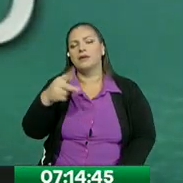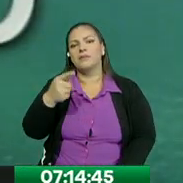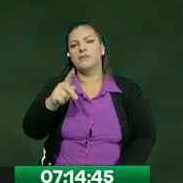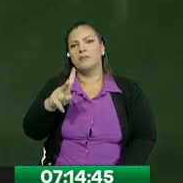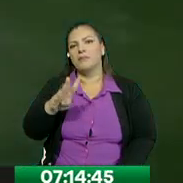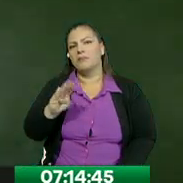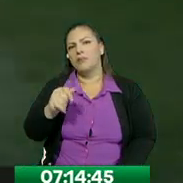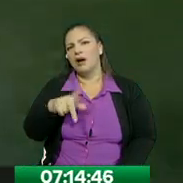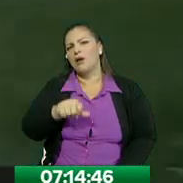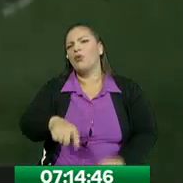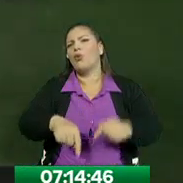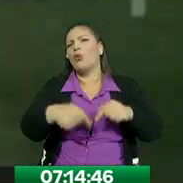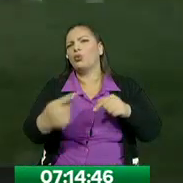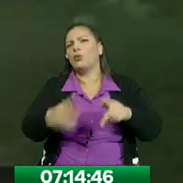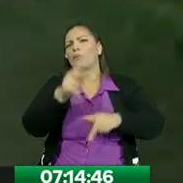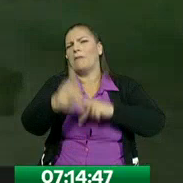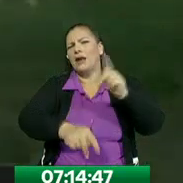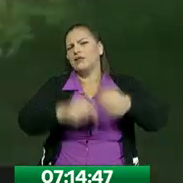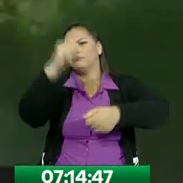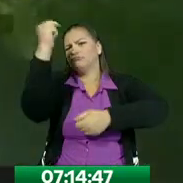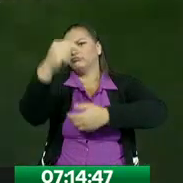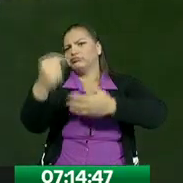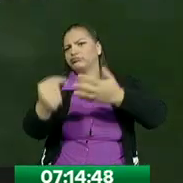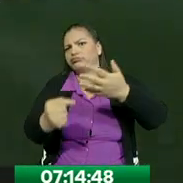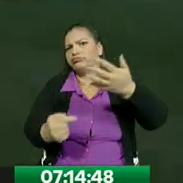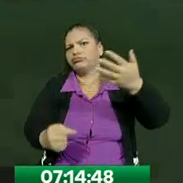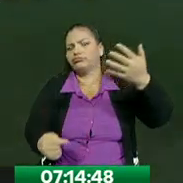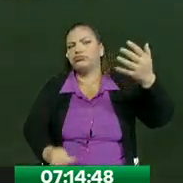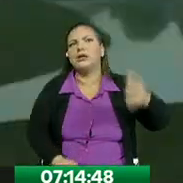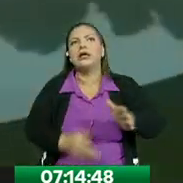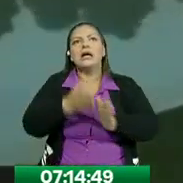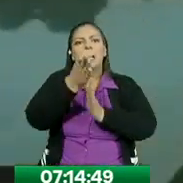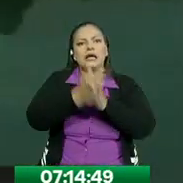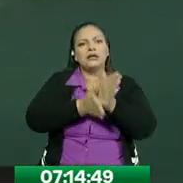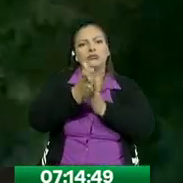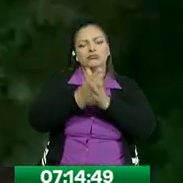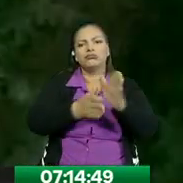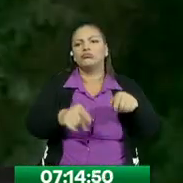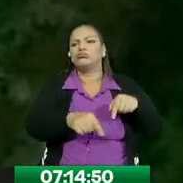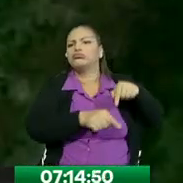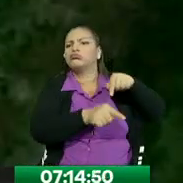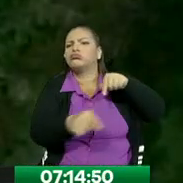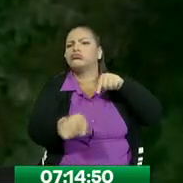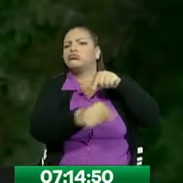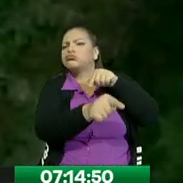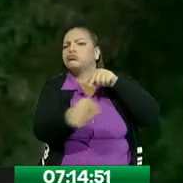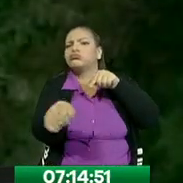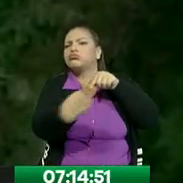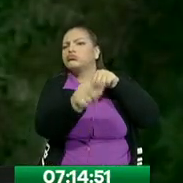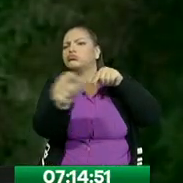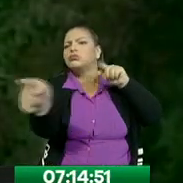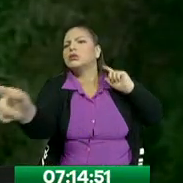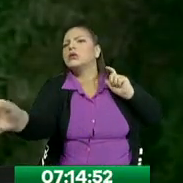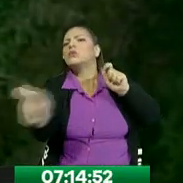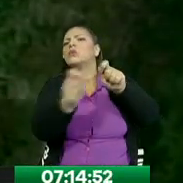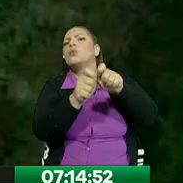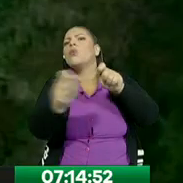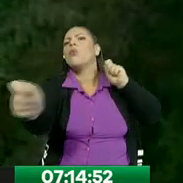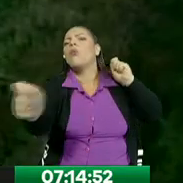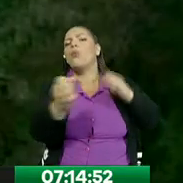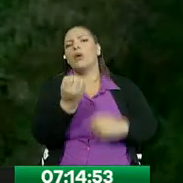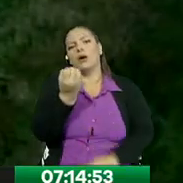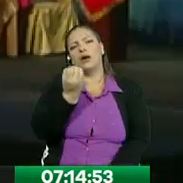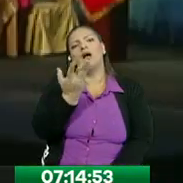Monteverde, Ayanque, Valdivia, Mangaralto, Montañita, 400 kilómetros de tren. Con el himno a